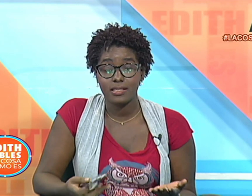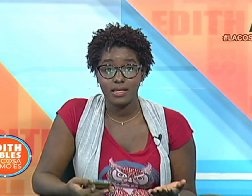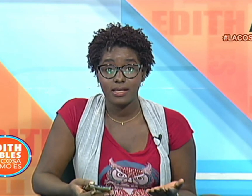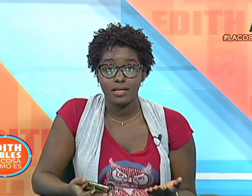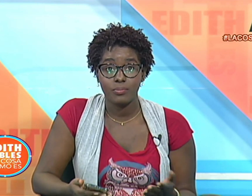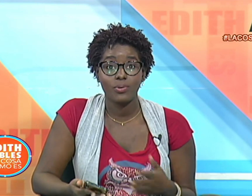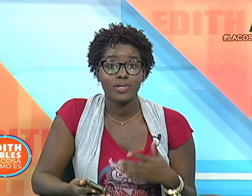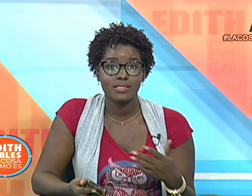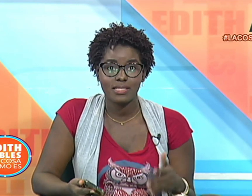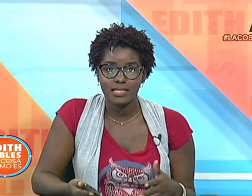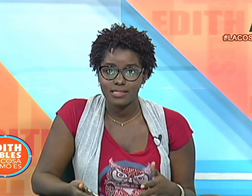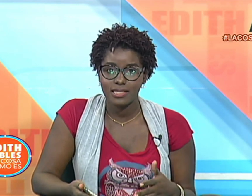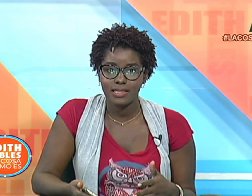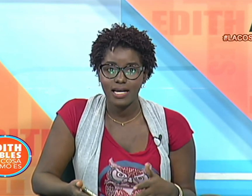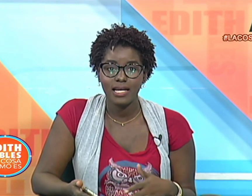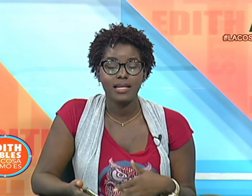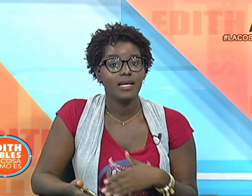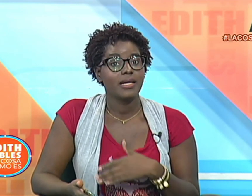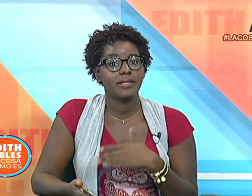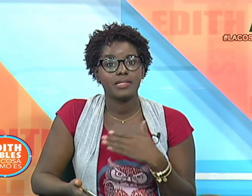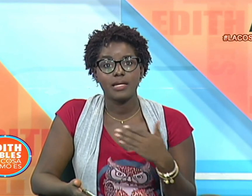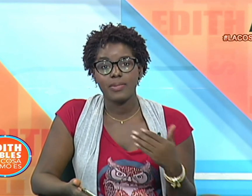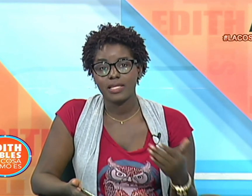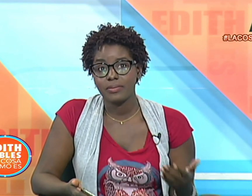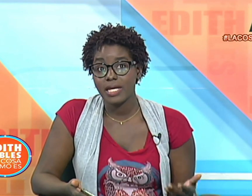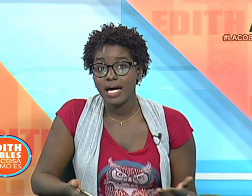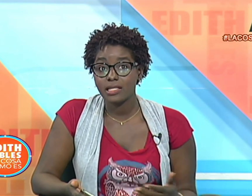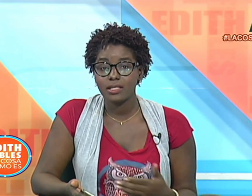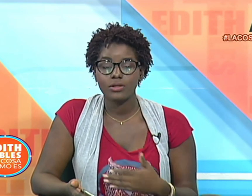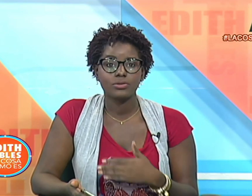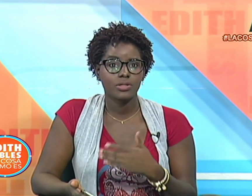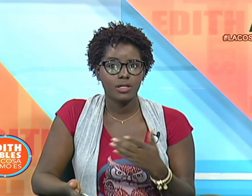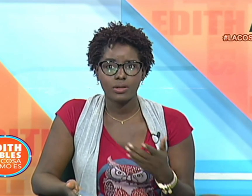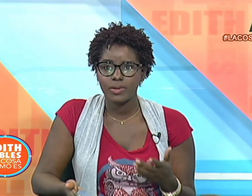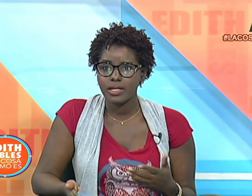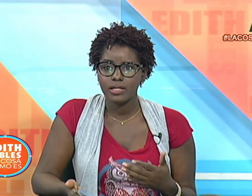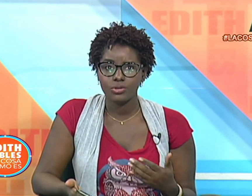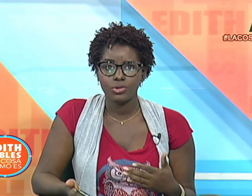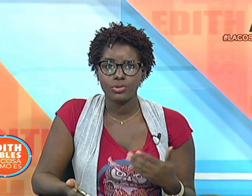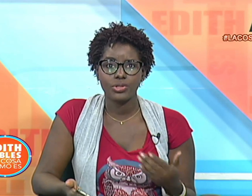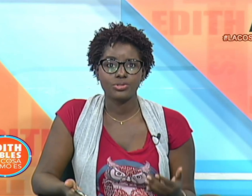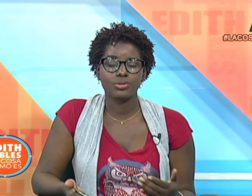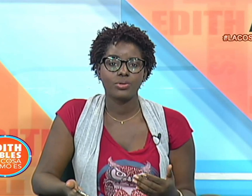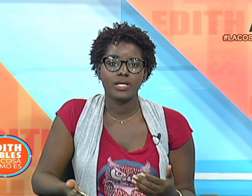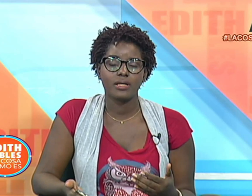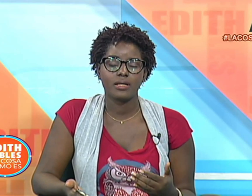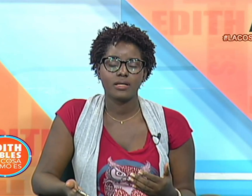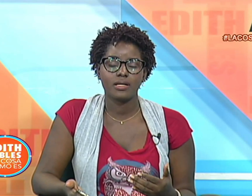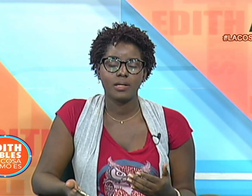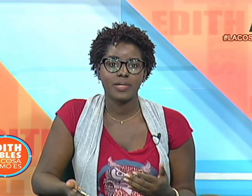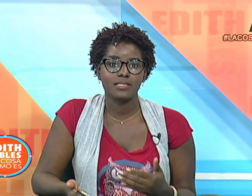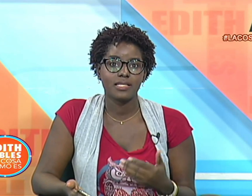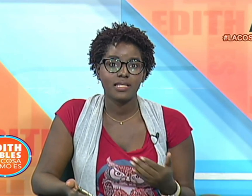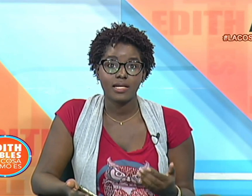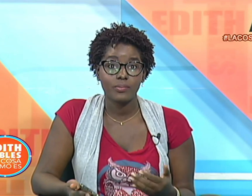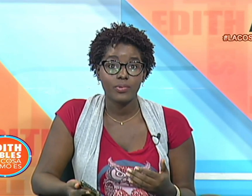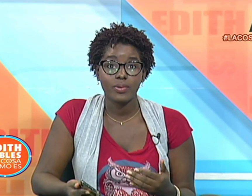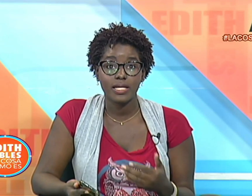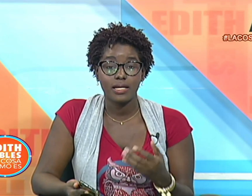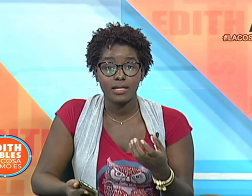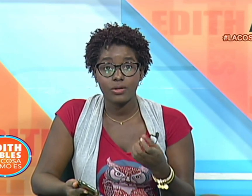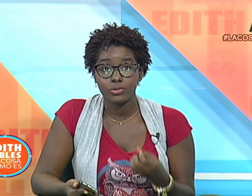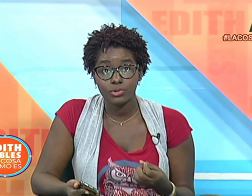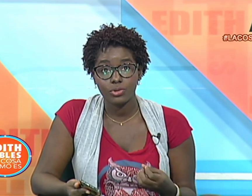temas de publicidad estatal en tema de viáticos te recuerdan que todo esto que el presidente de la